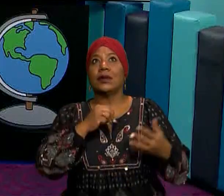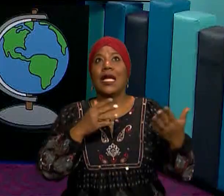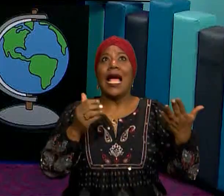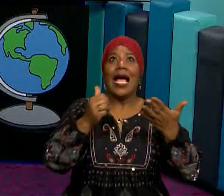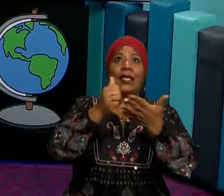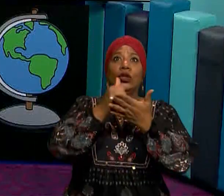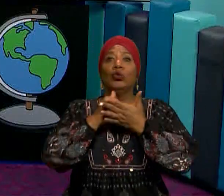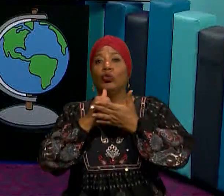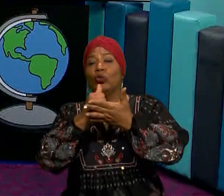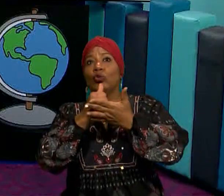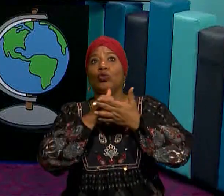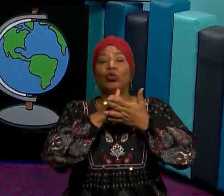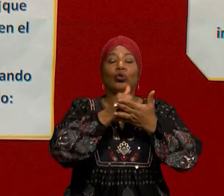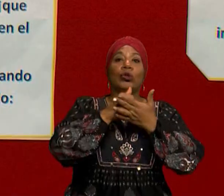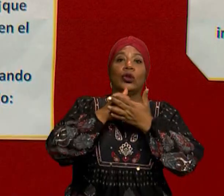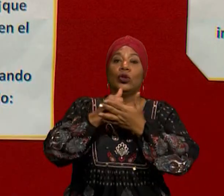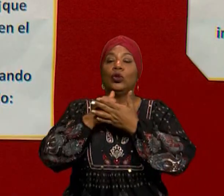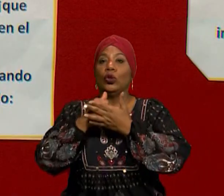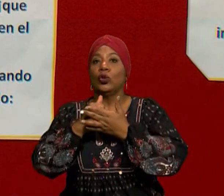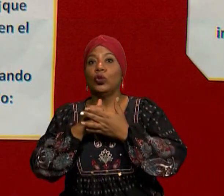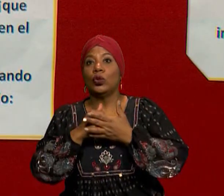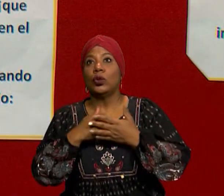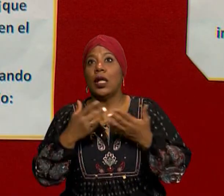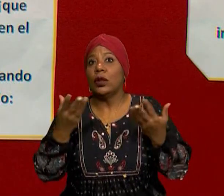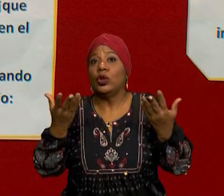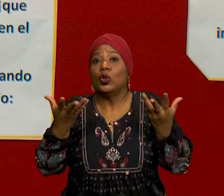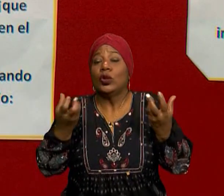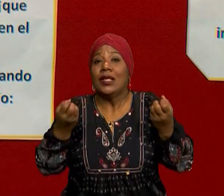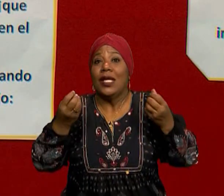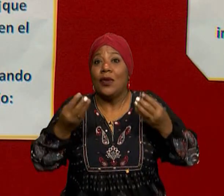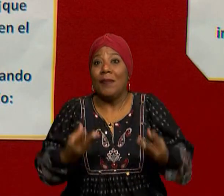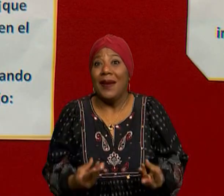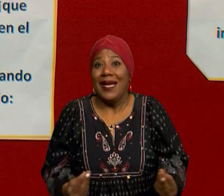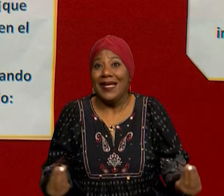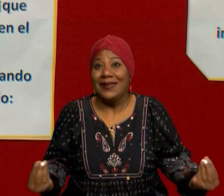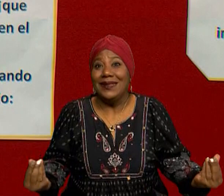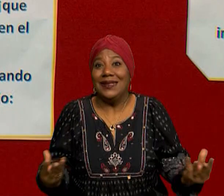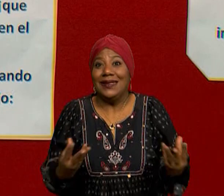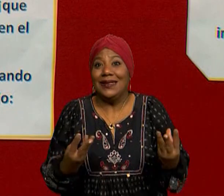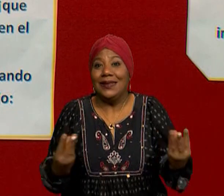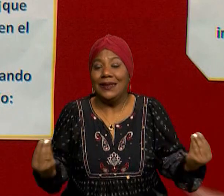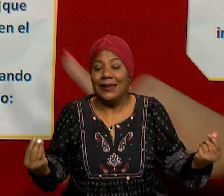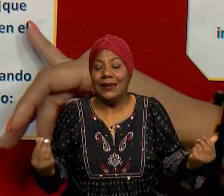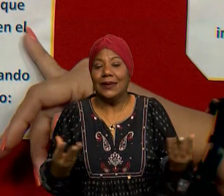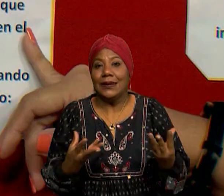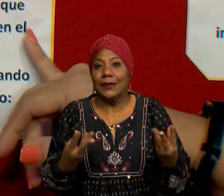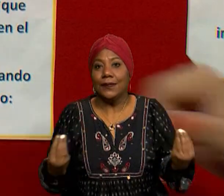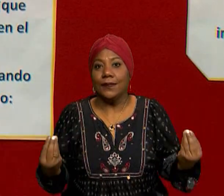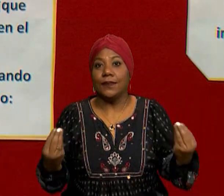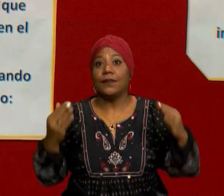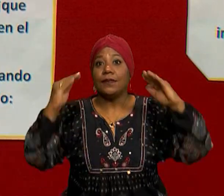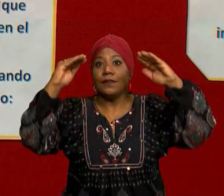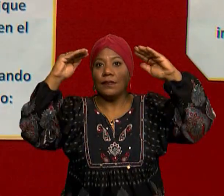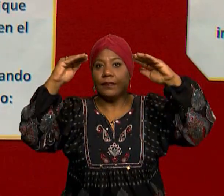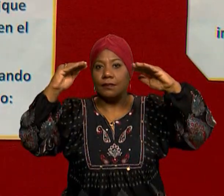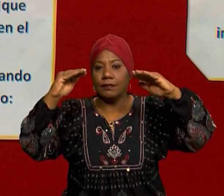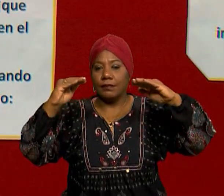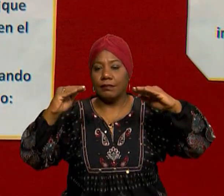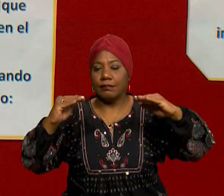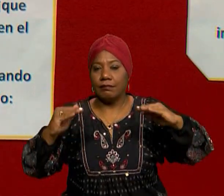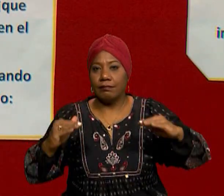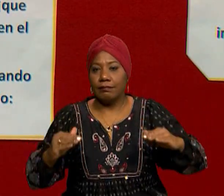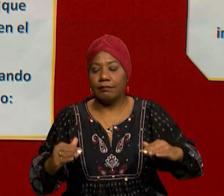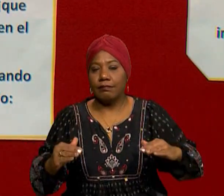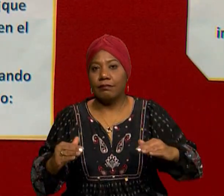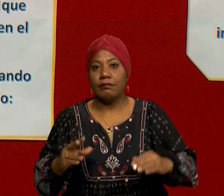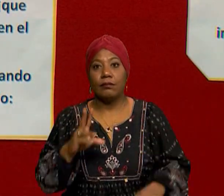asustadiza. ¡Ay, estoy muy lejos del suelo! Y que alguien me ayude. Quiero estar en el suelo, no